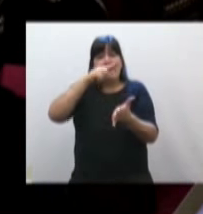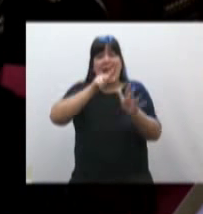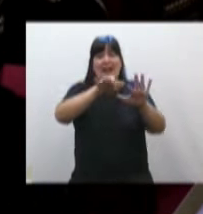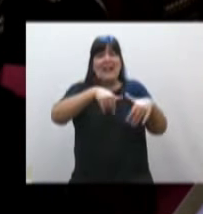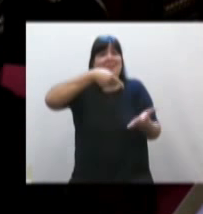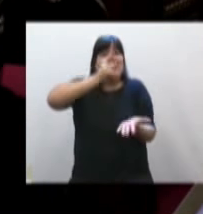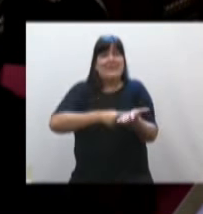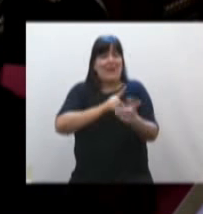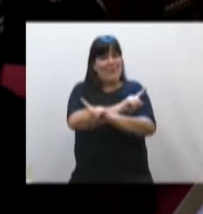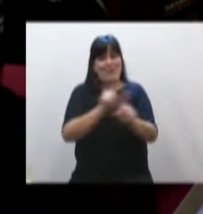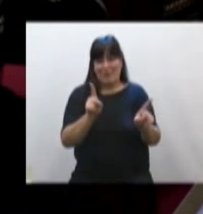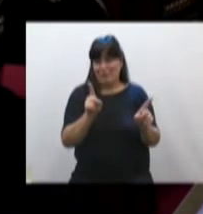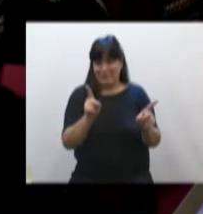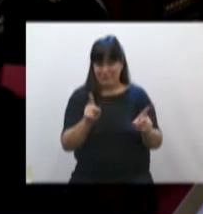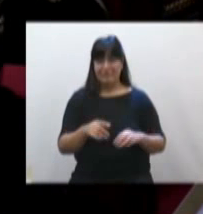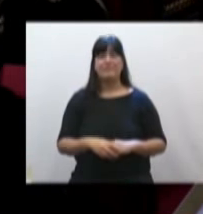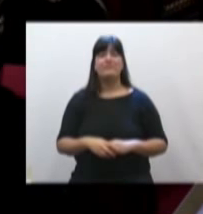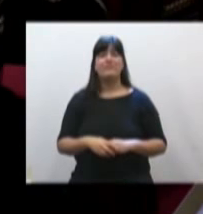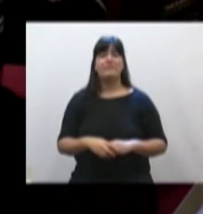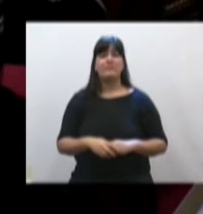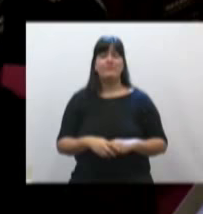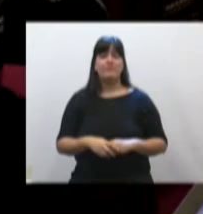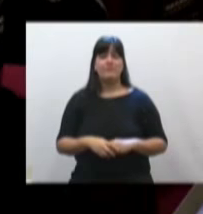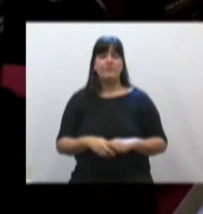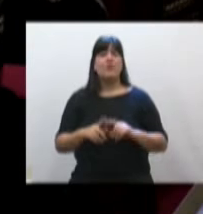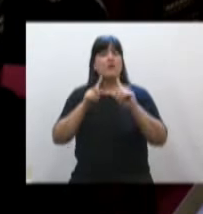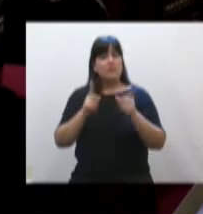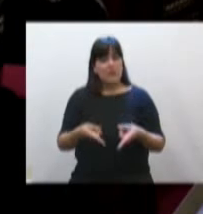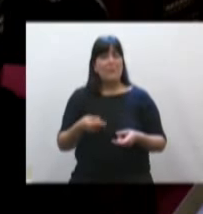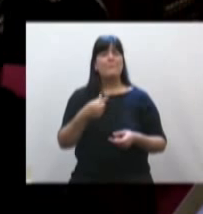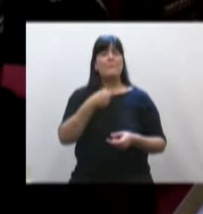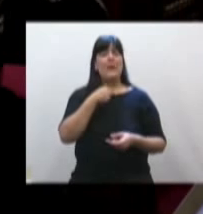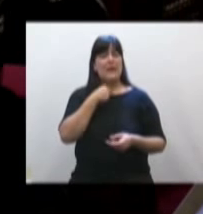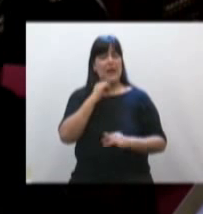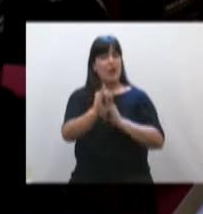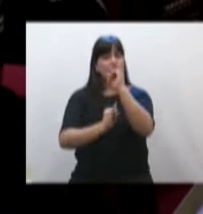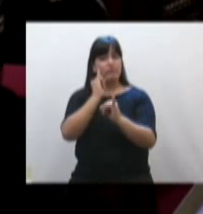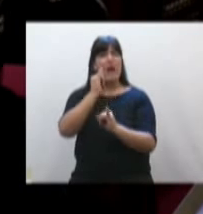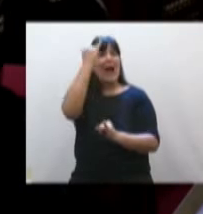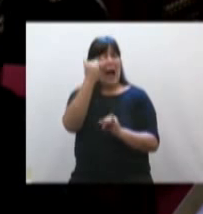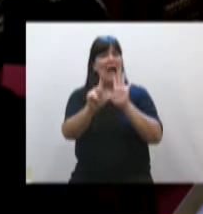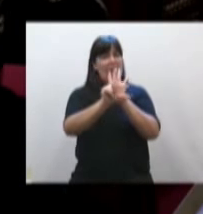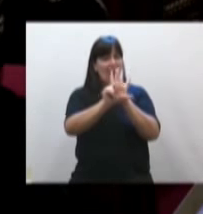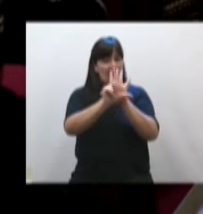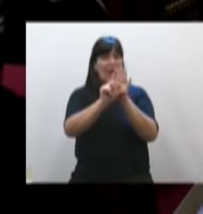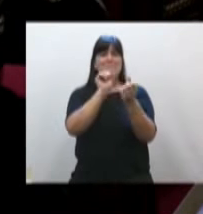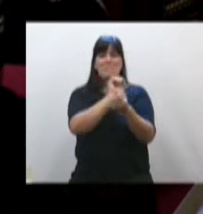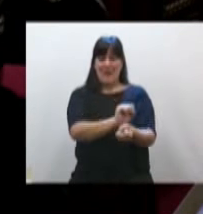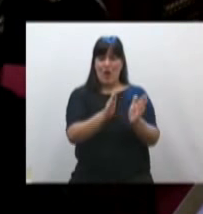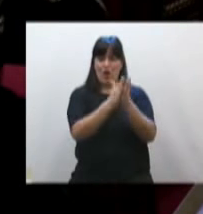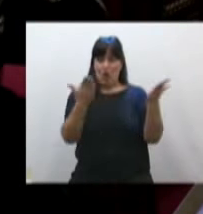va a ser una jornada muy larga. Se supone que se podría llegar a darse la votación recién entre las